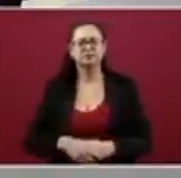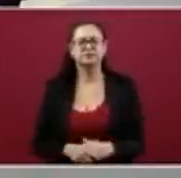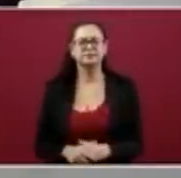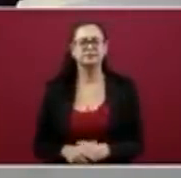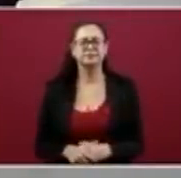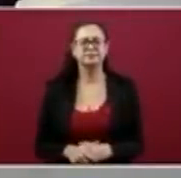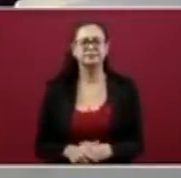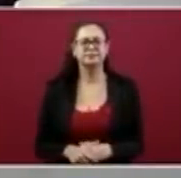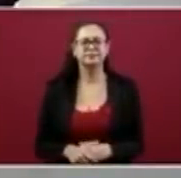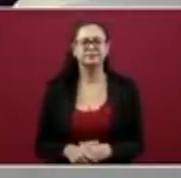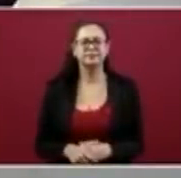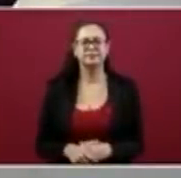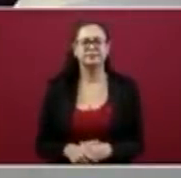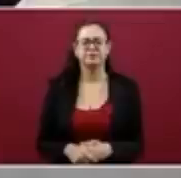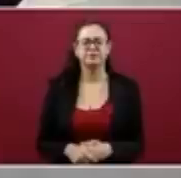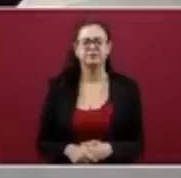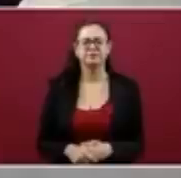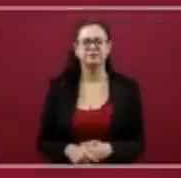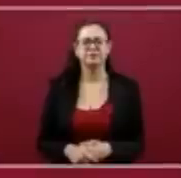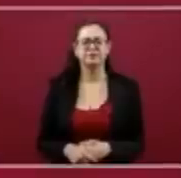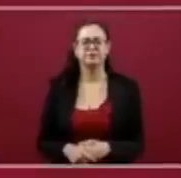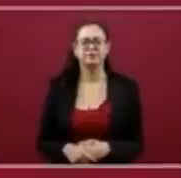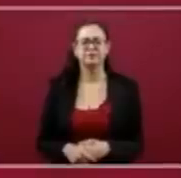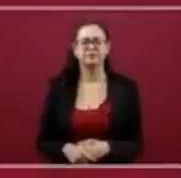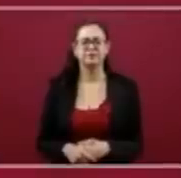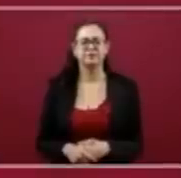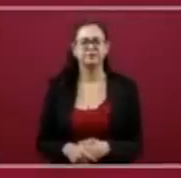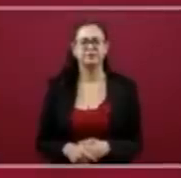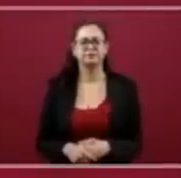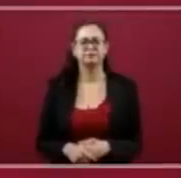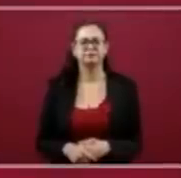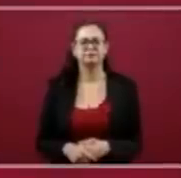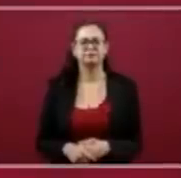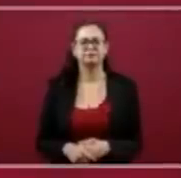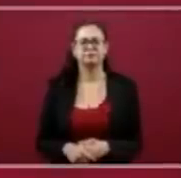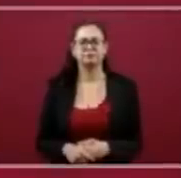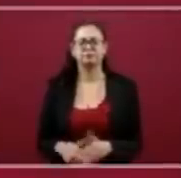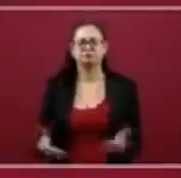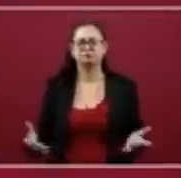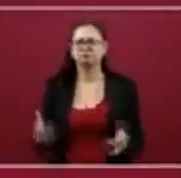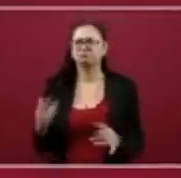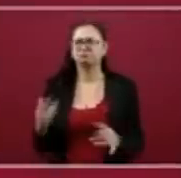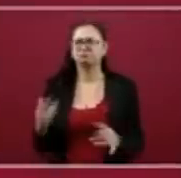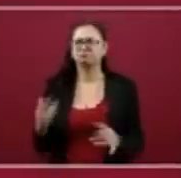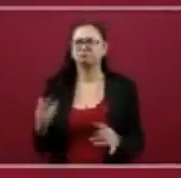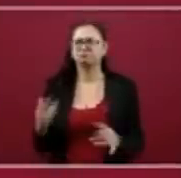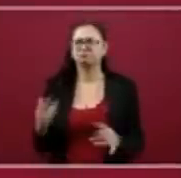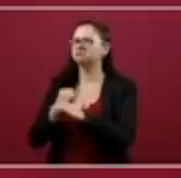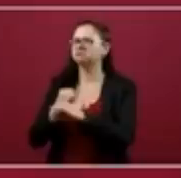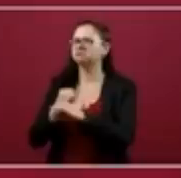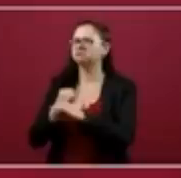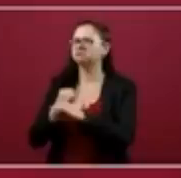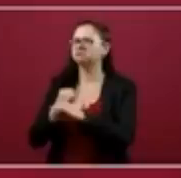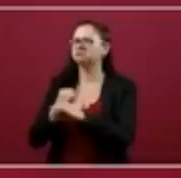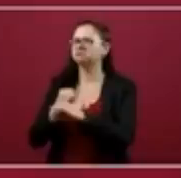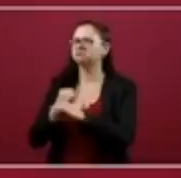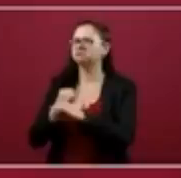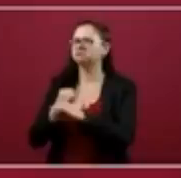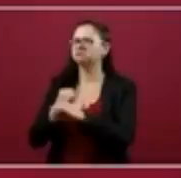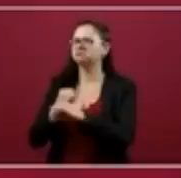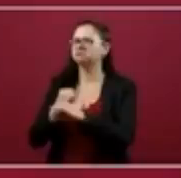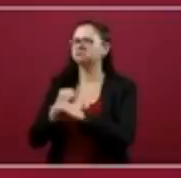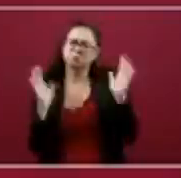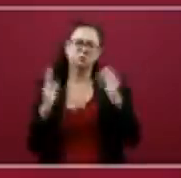nosotros estamos abiertos al escrutinio internacional en lo